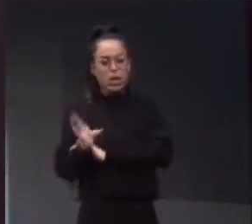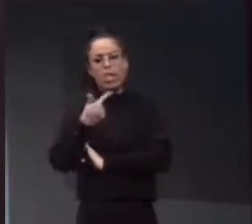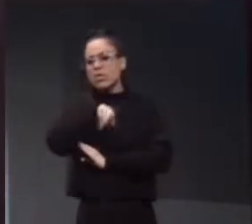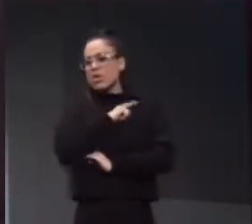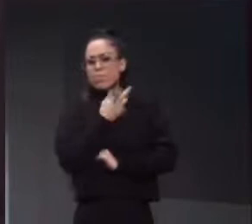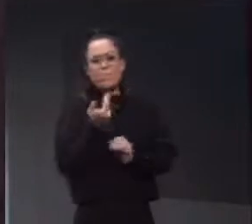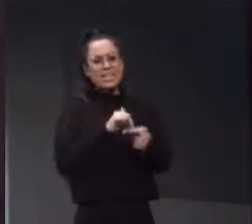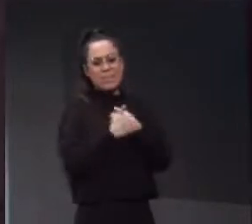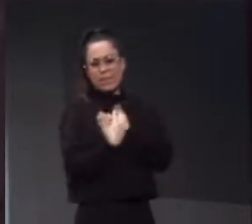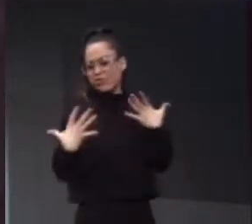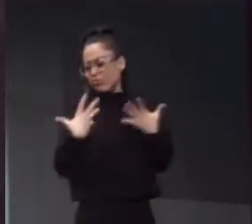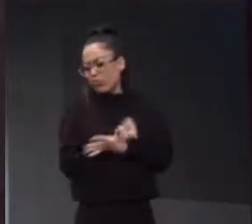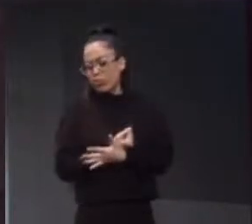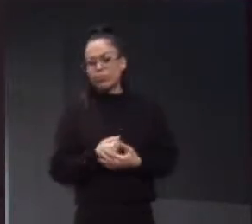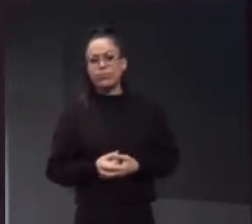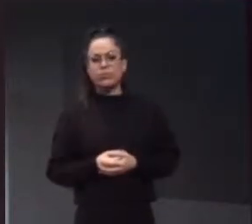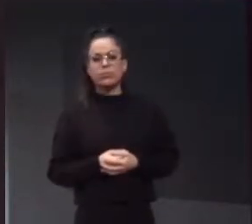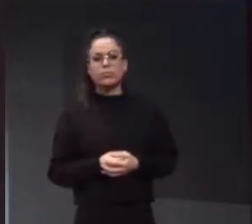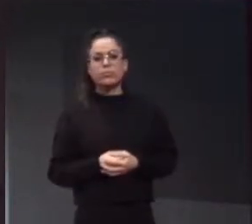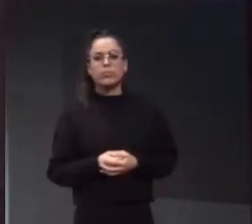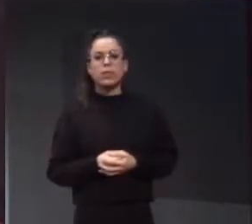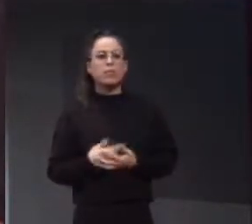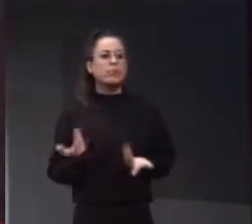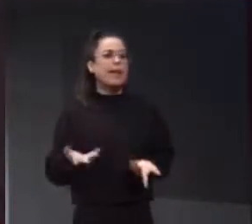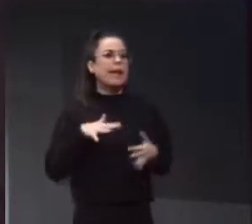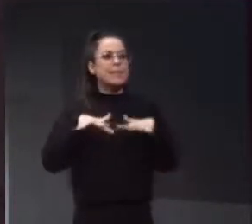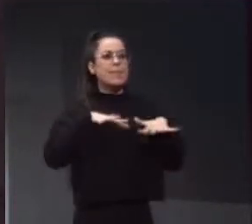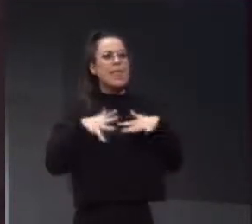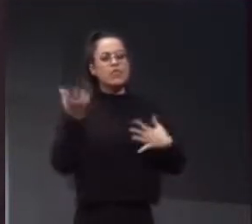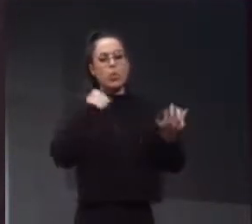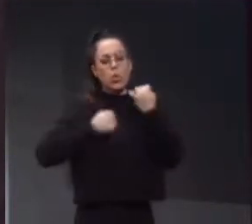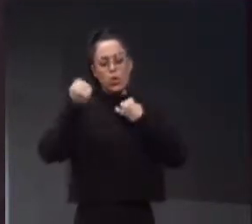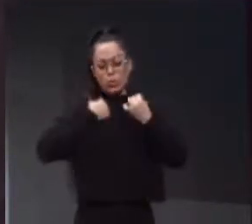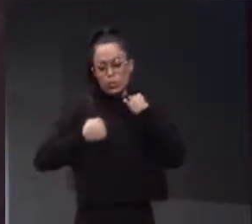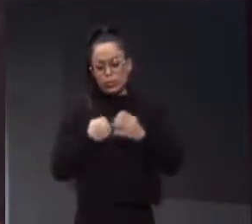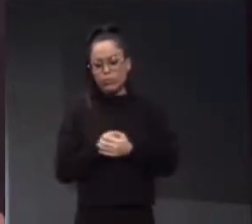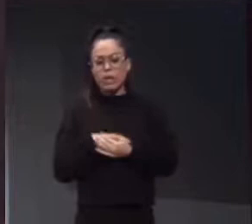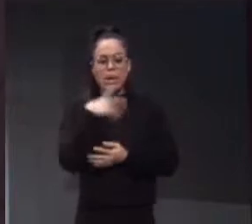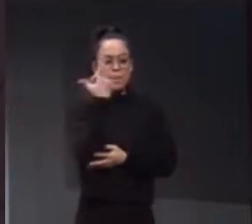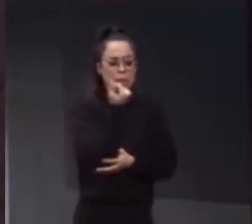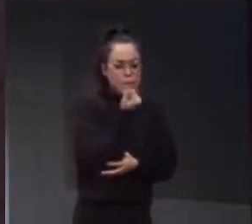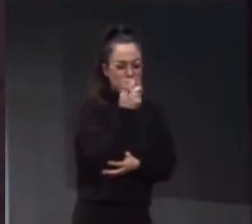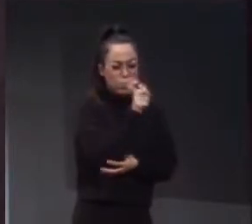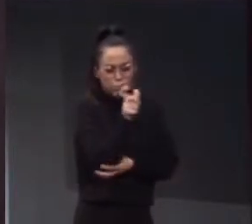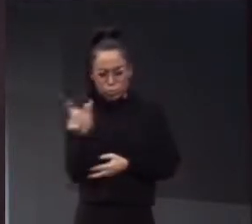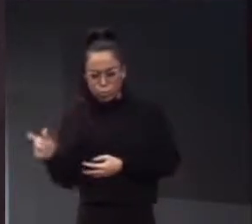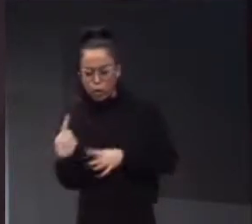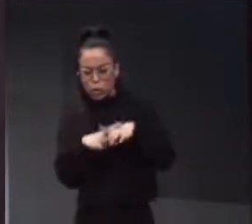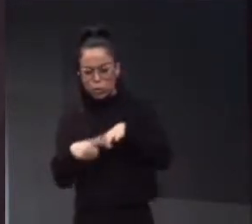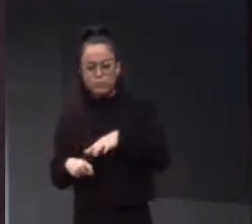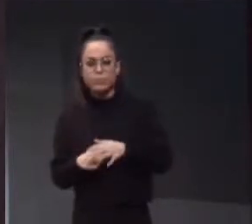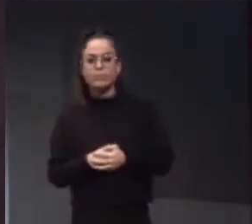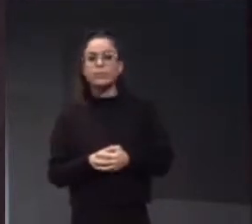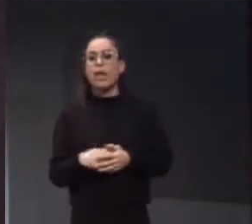cosas en la comisión de viabilidad económica que participan reflexionar sobre los precios de las cosas tal y entonces